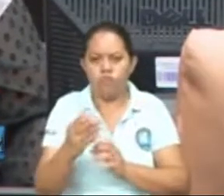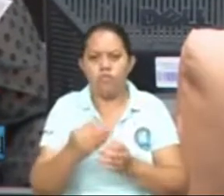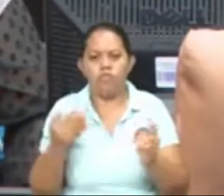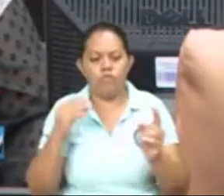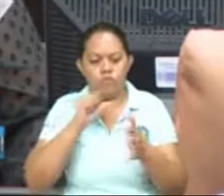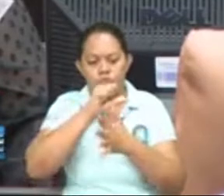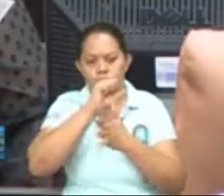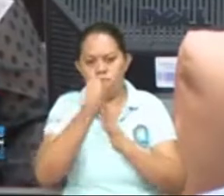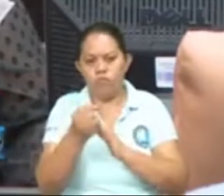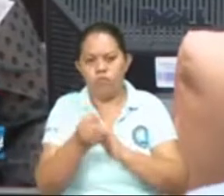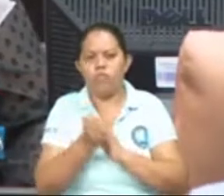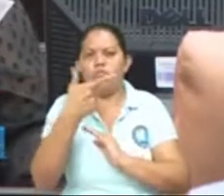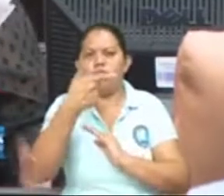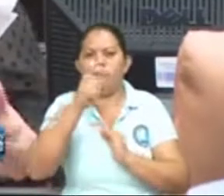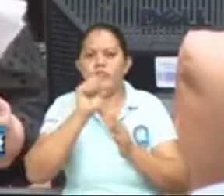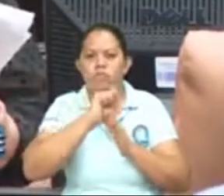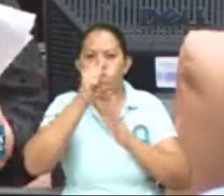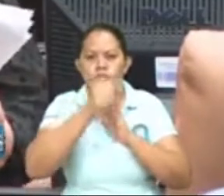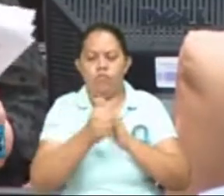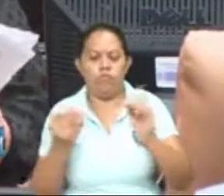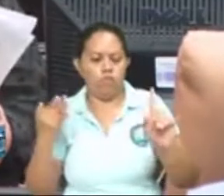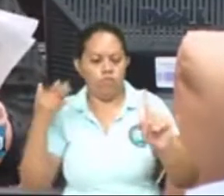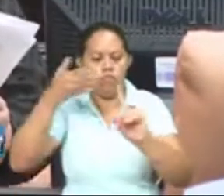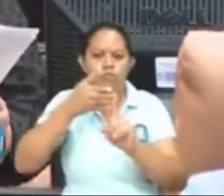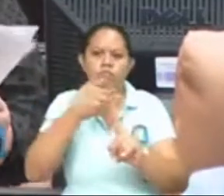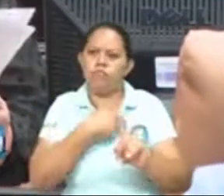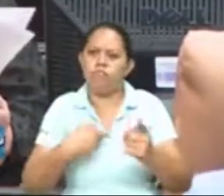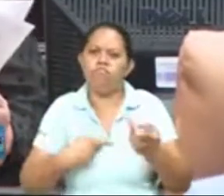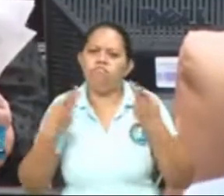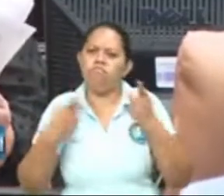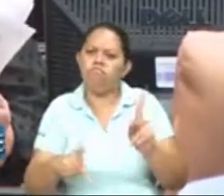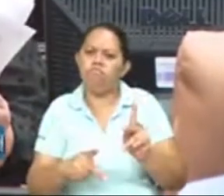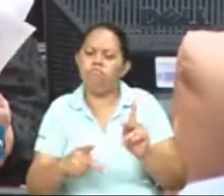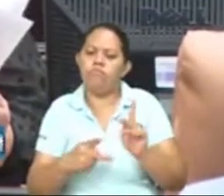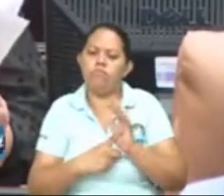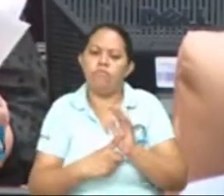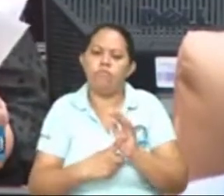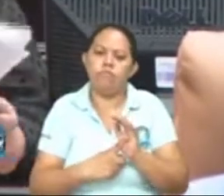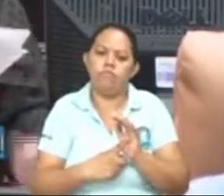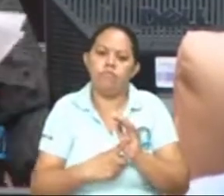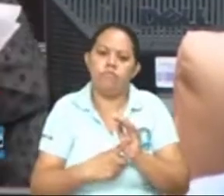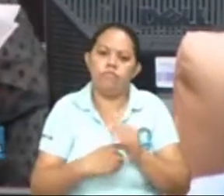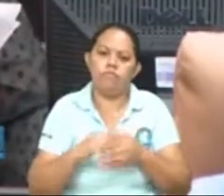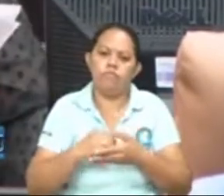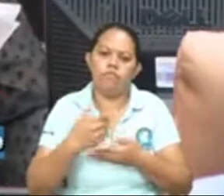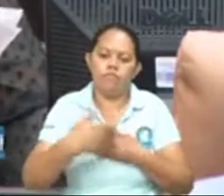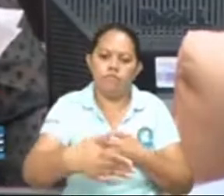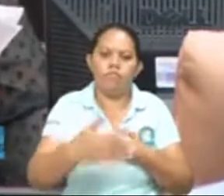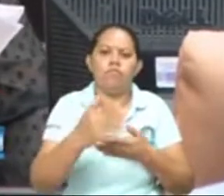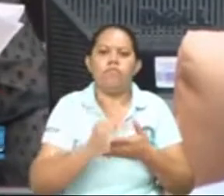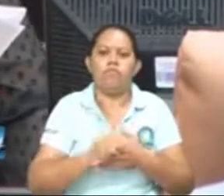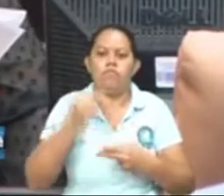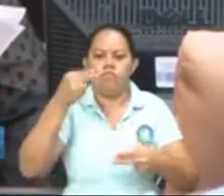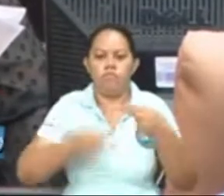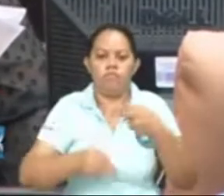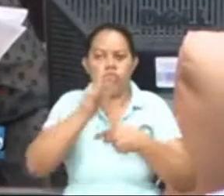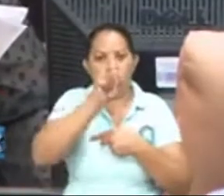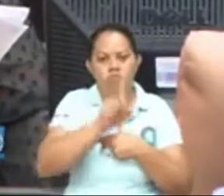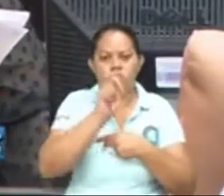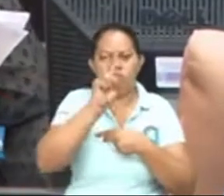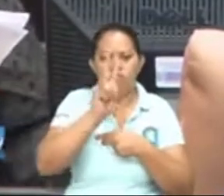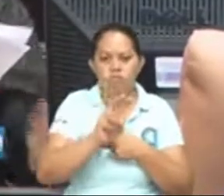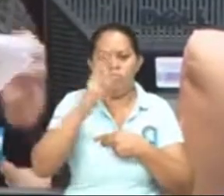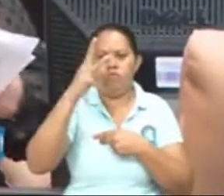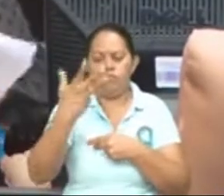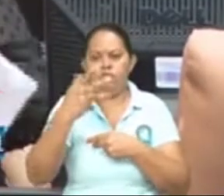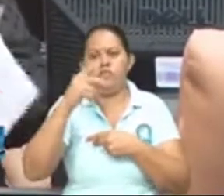de desarrollo sostenible, particularmente en el objetivo número 1, 2,